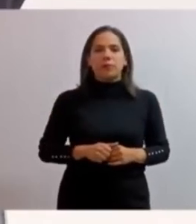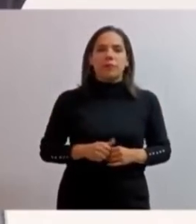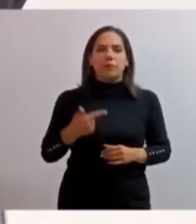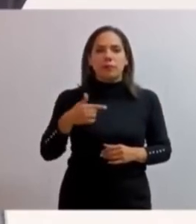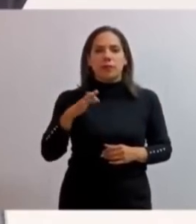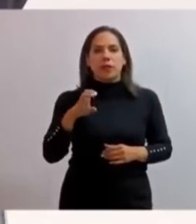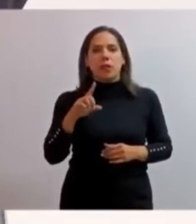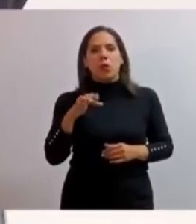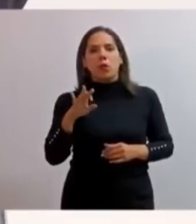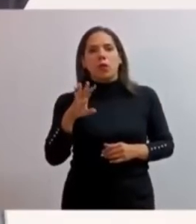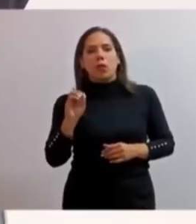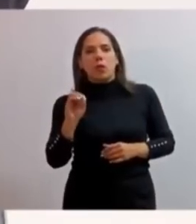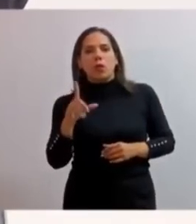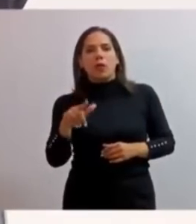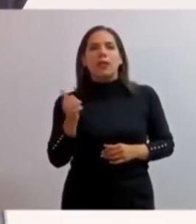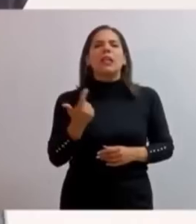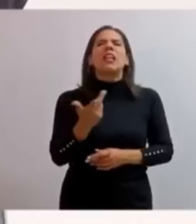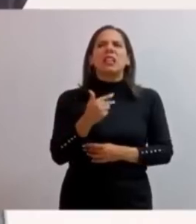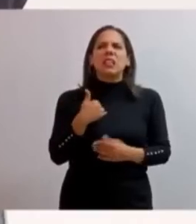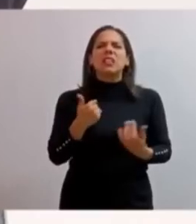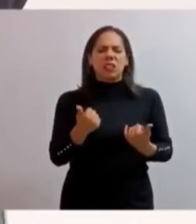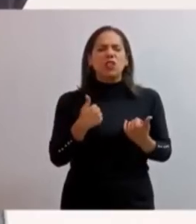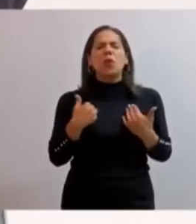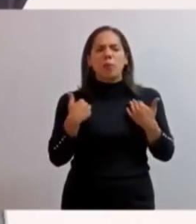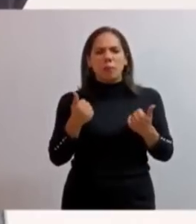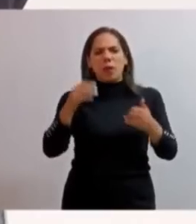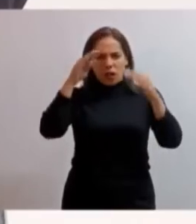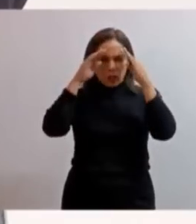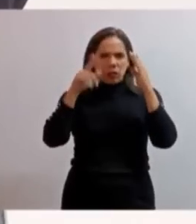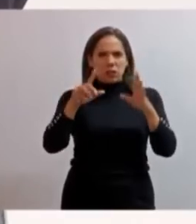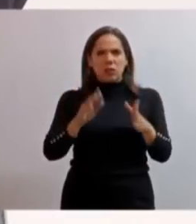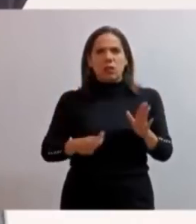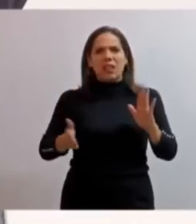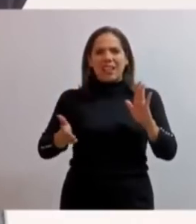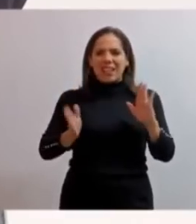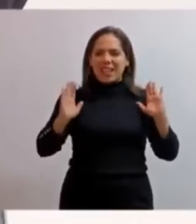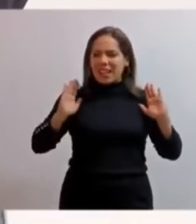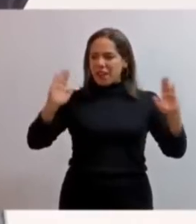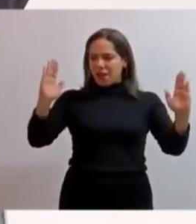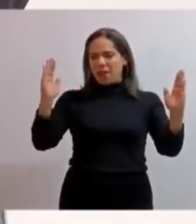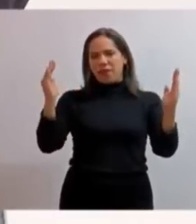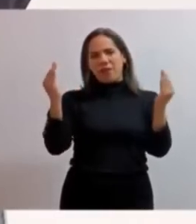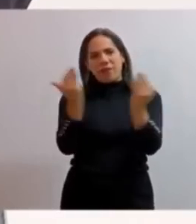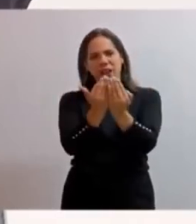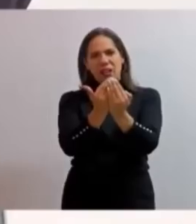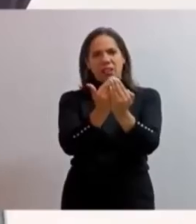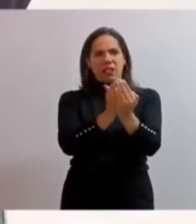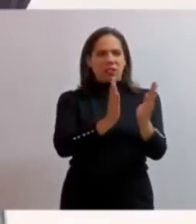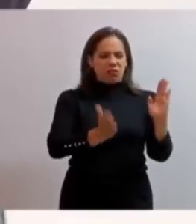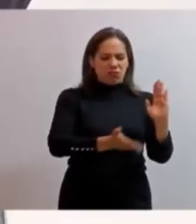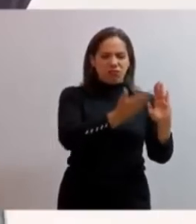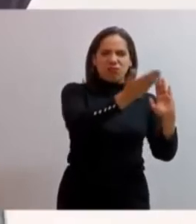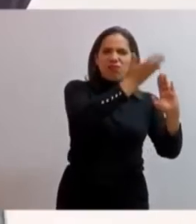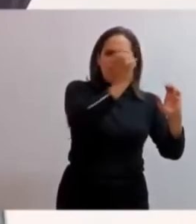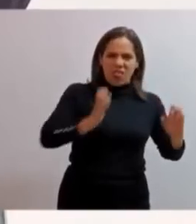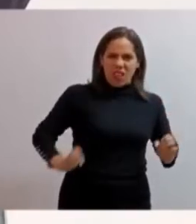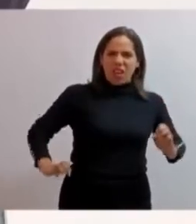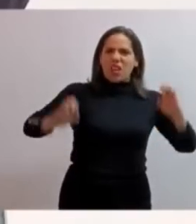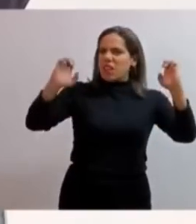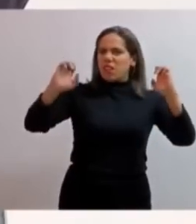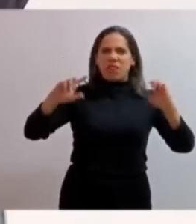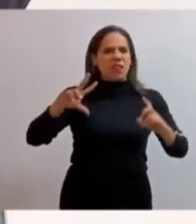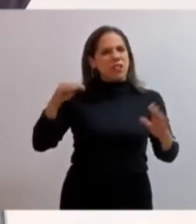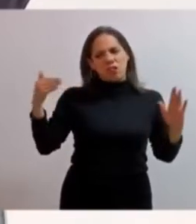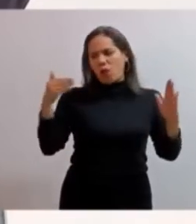R. Él considera que las bardas de las escuelas no deben limitar la integración con la